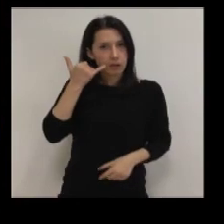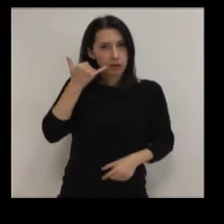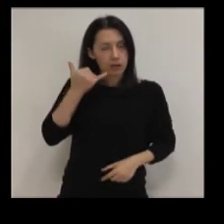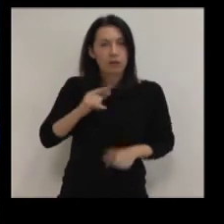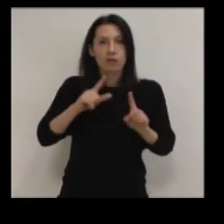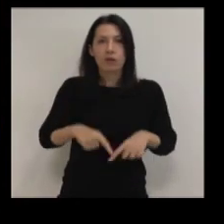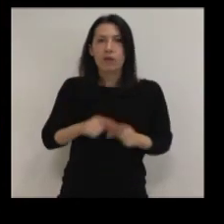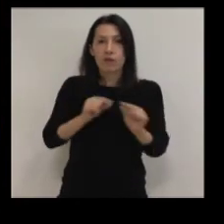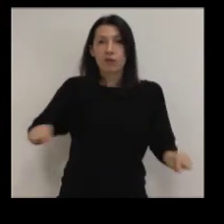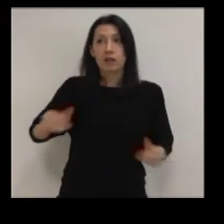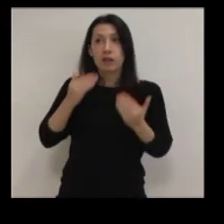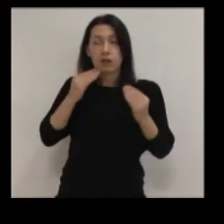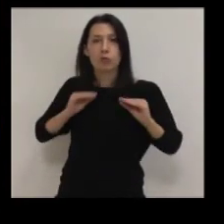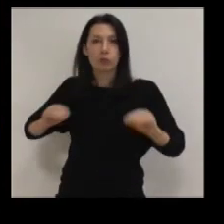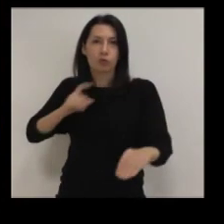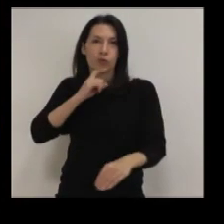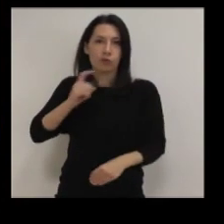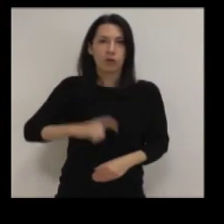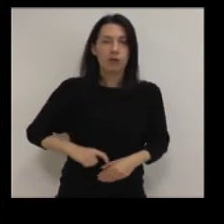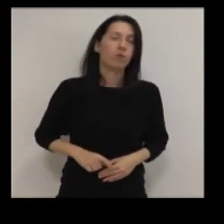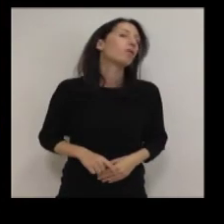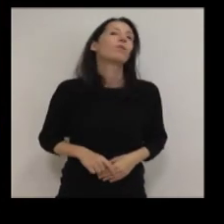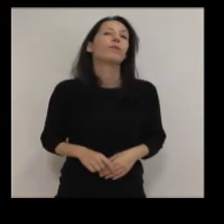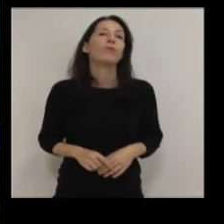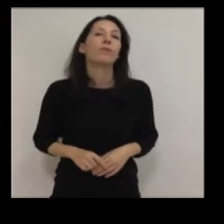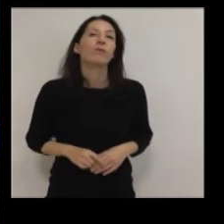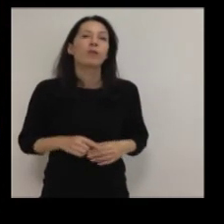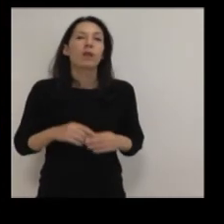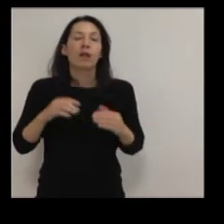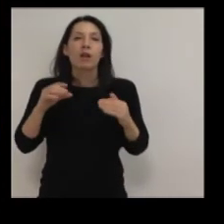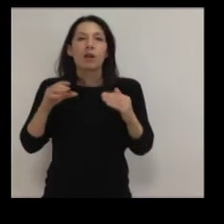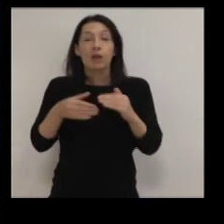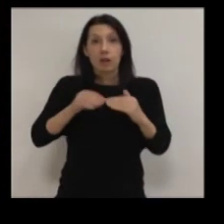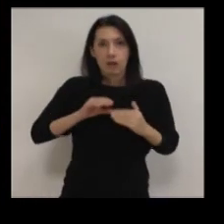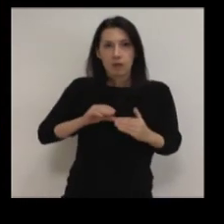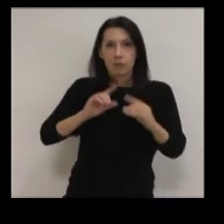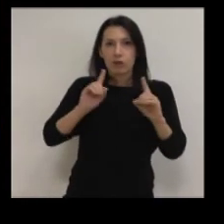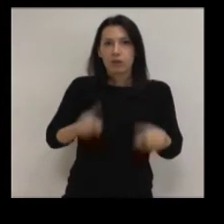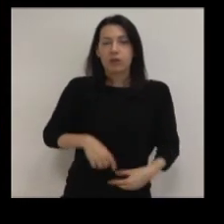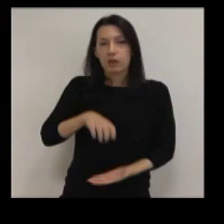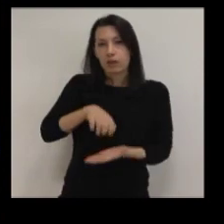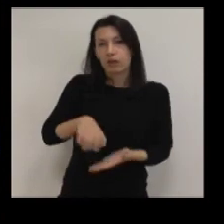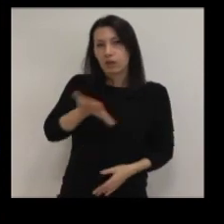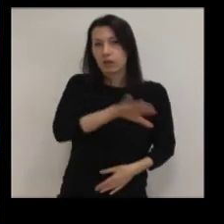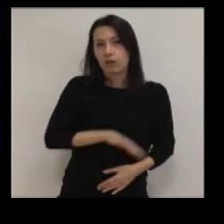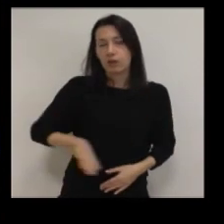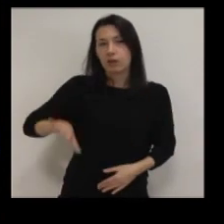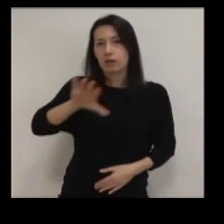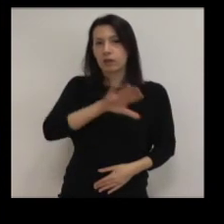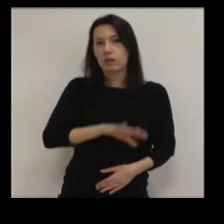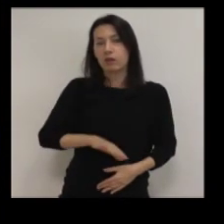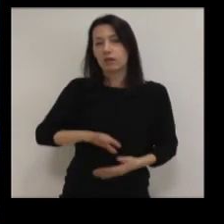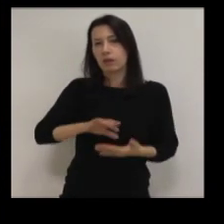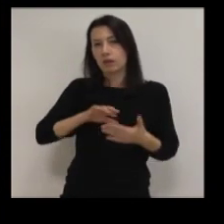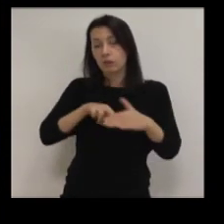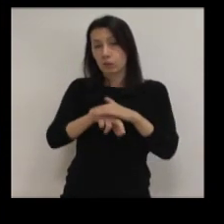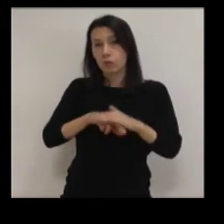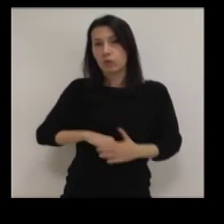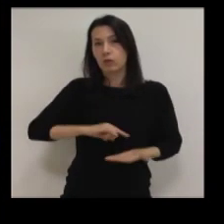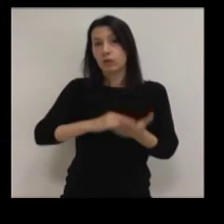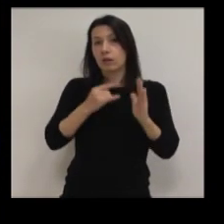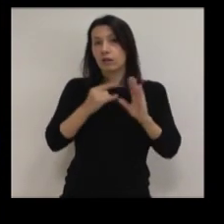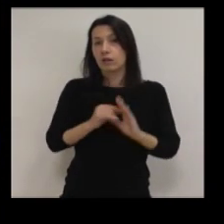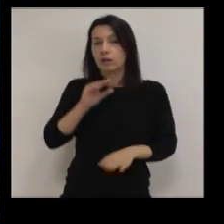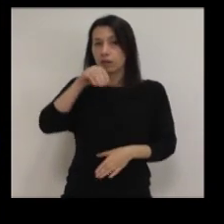de la Fundación Vodafone, al CEAPAT, el Centro Estatal de Adaptaciones Técnicas, es un centro dependiente del